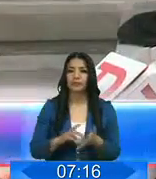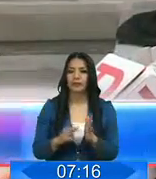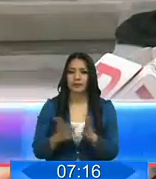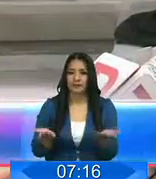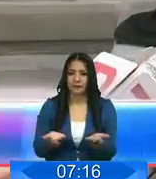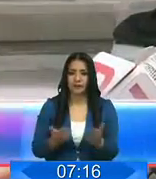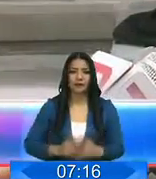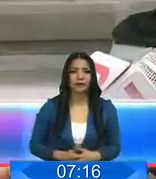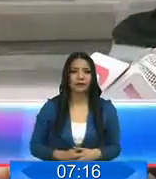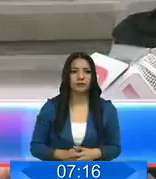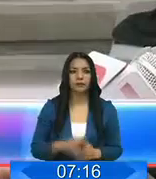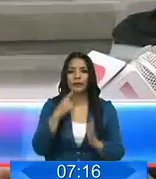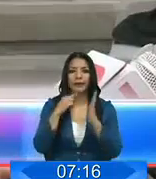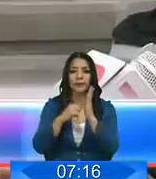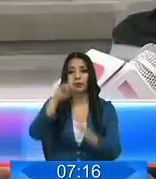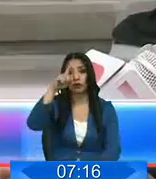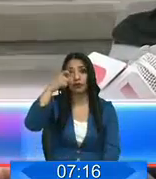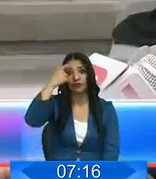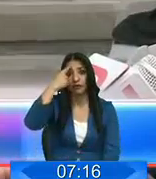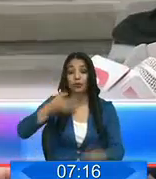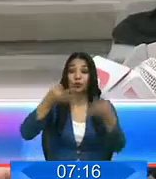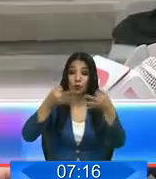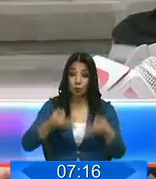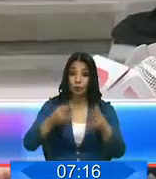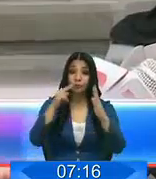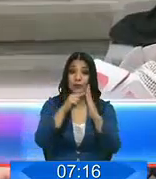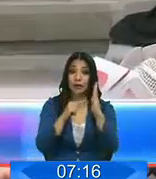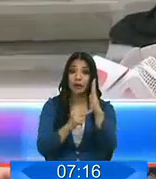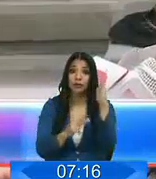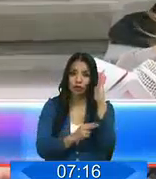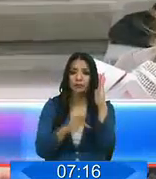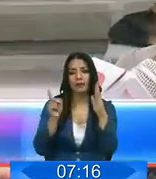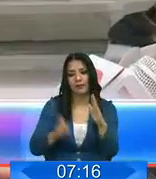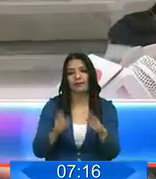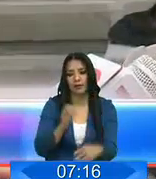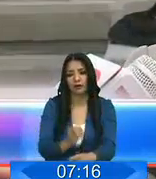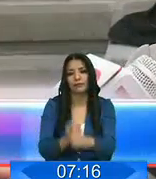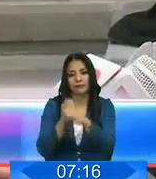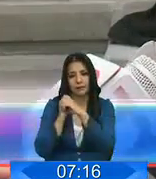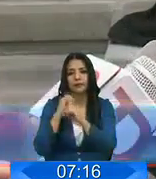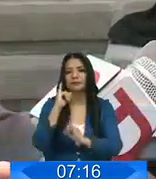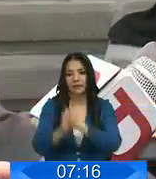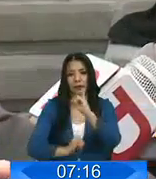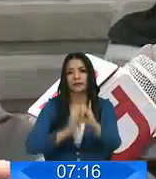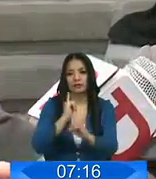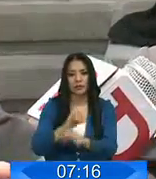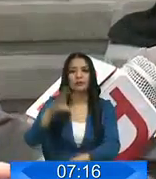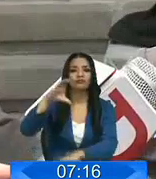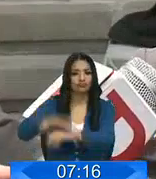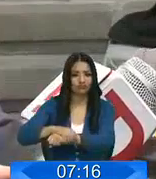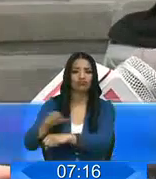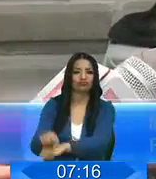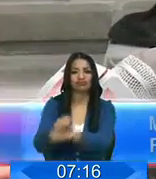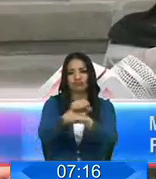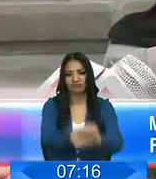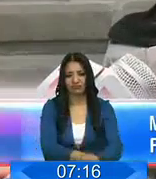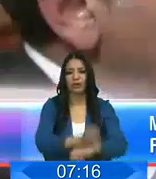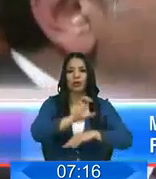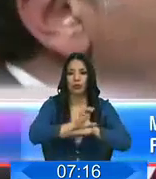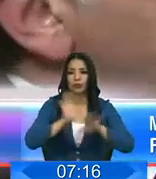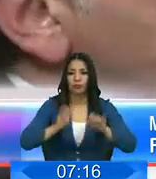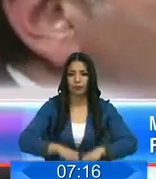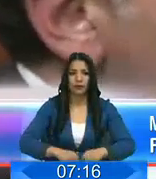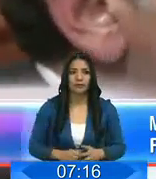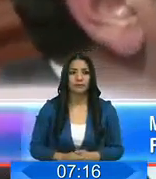el que existiera un gobierno que cumpla con las normas, tendrían la obligación internacional de detenerlo y entregarlo a las autoridades ecuatorianas.